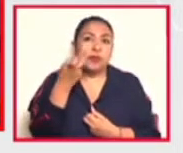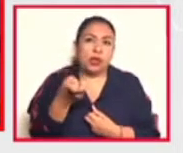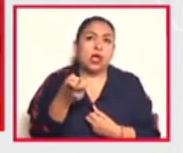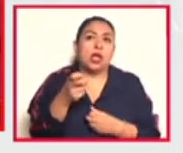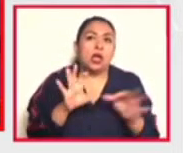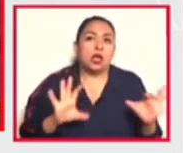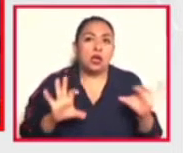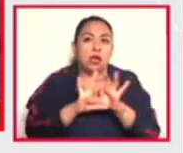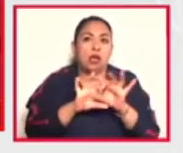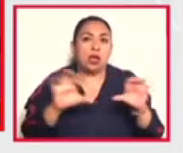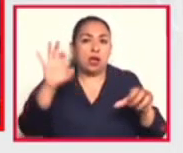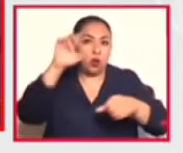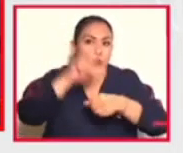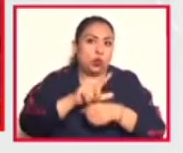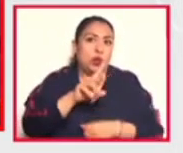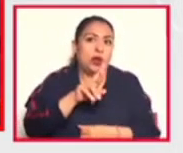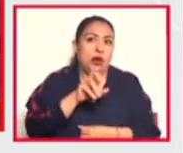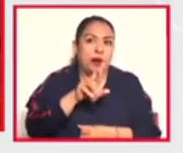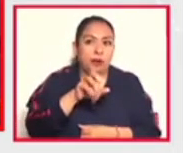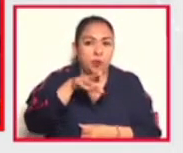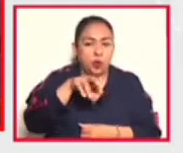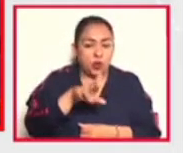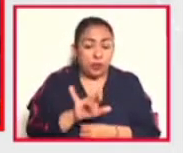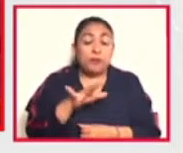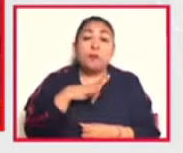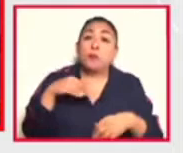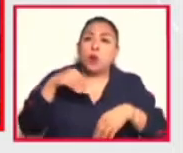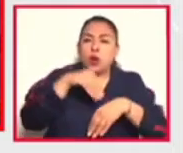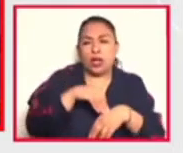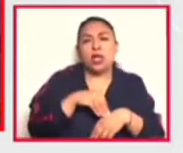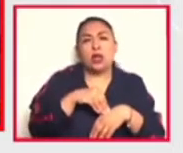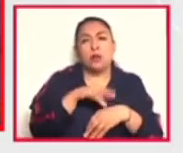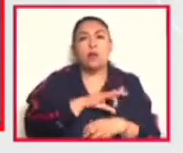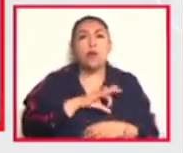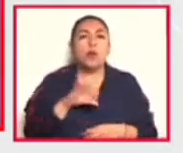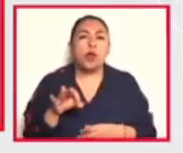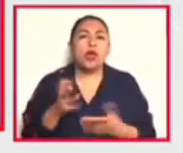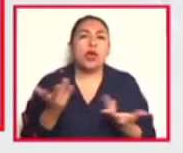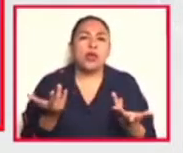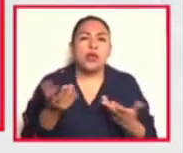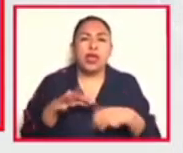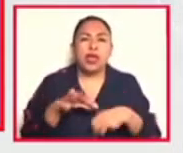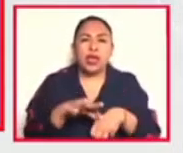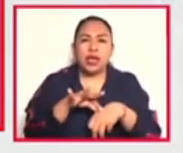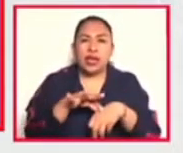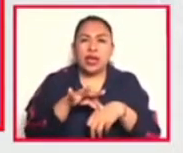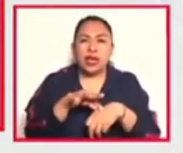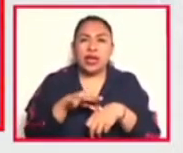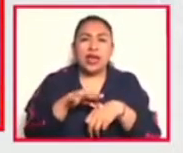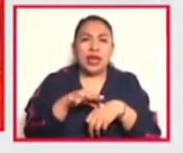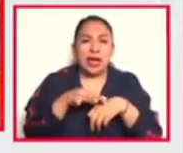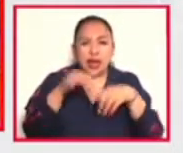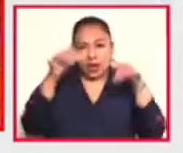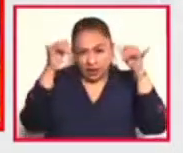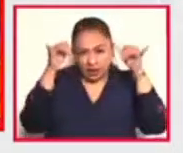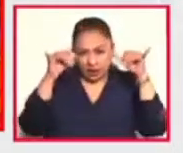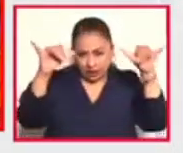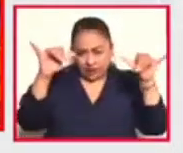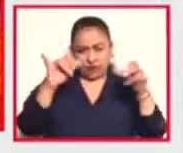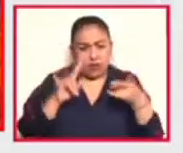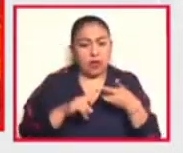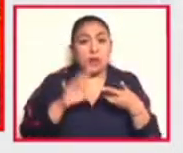la cultura rarámuri. Se puede poner carne de res o de